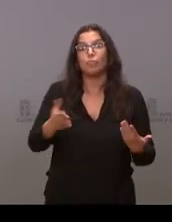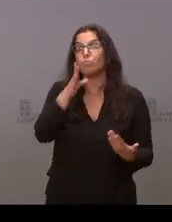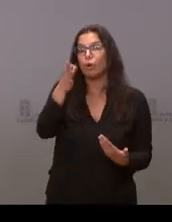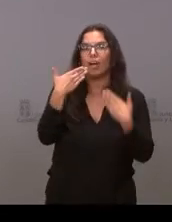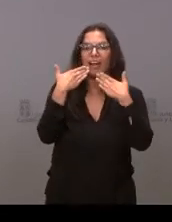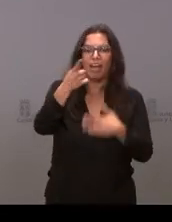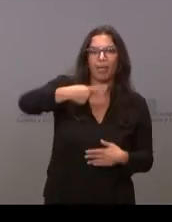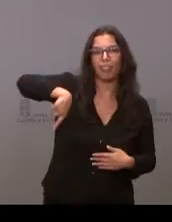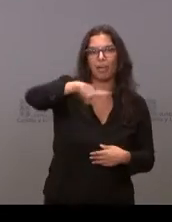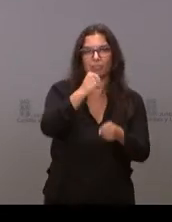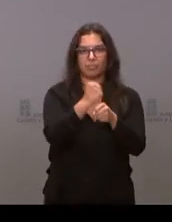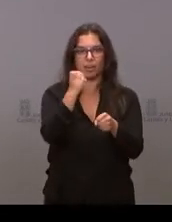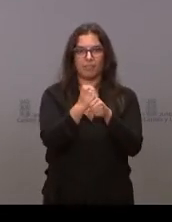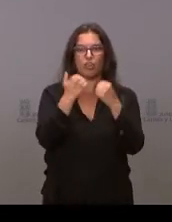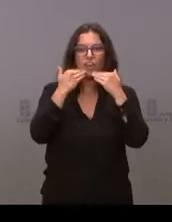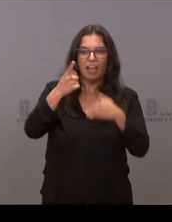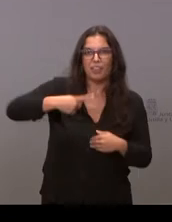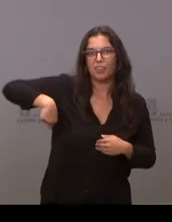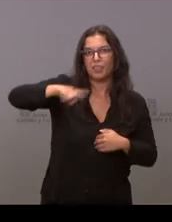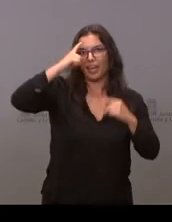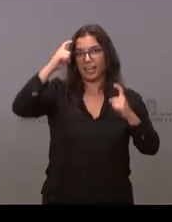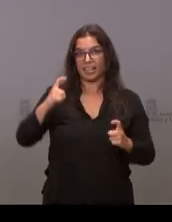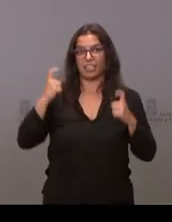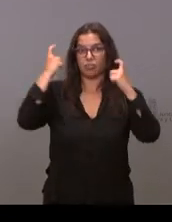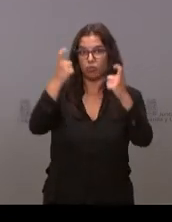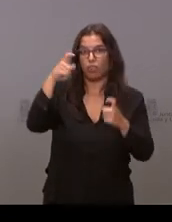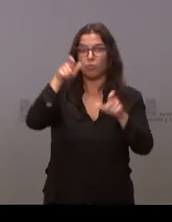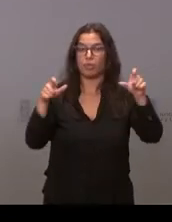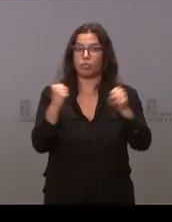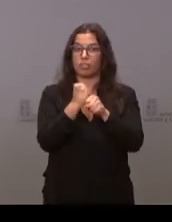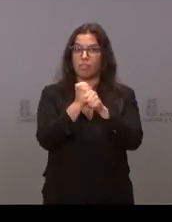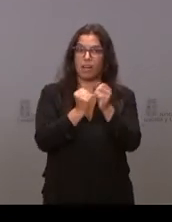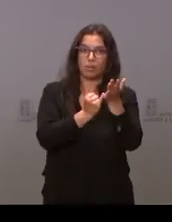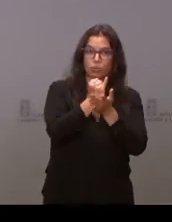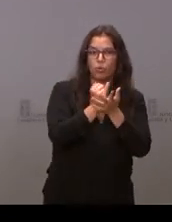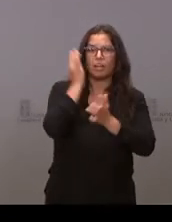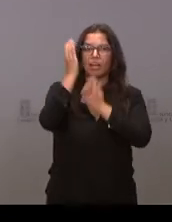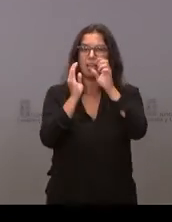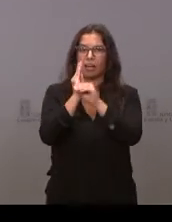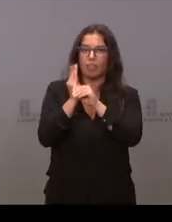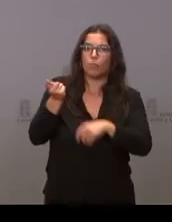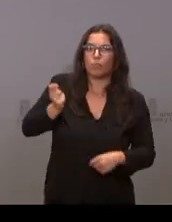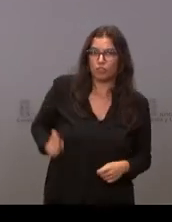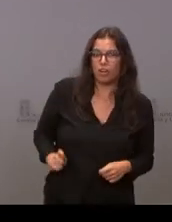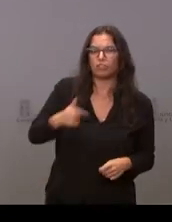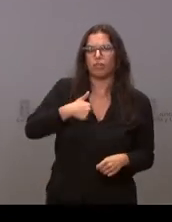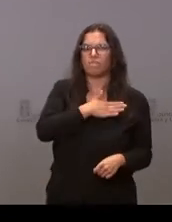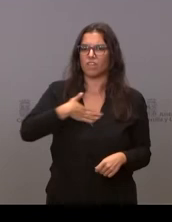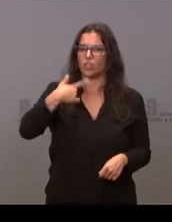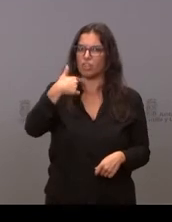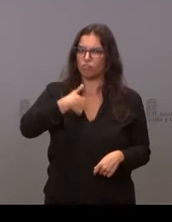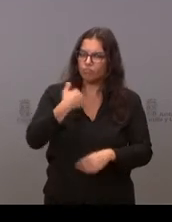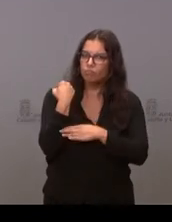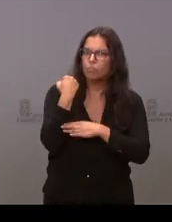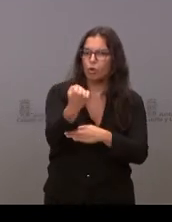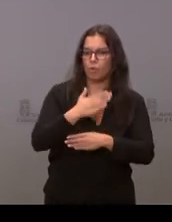se debe a vuestro esfuerzo, al de los agricultores y ganaderos profesionales. Y yo quiero decir que tenéis mi apoyo